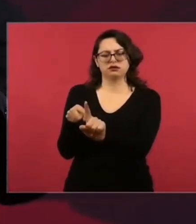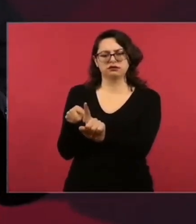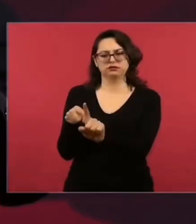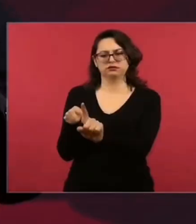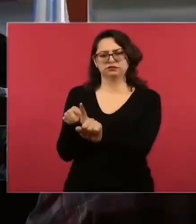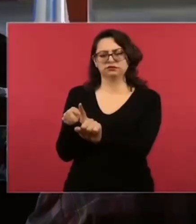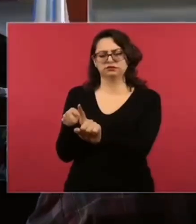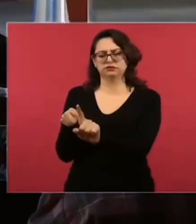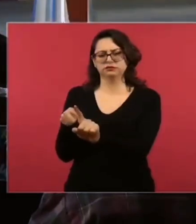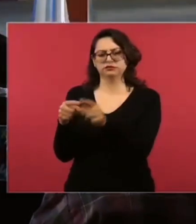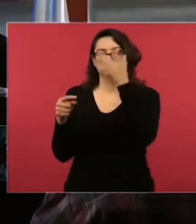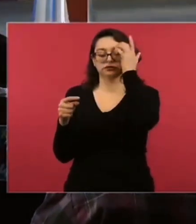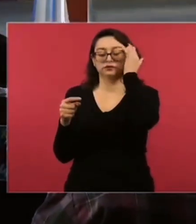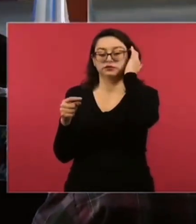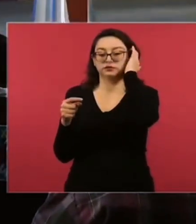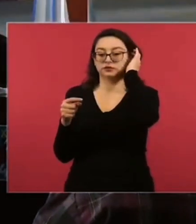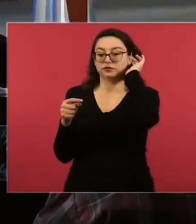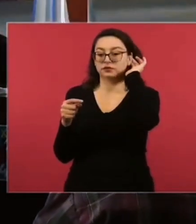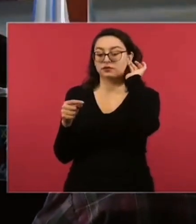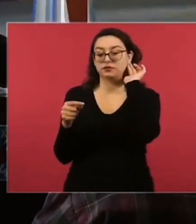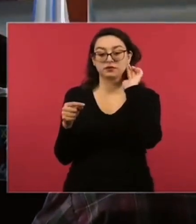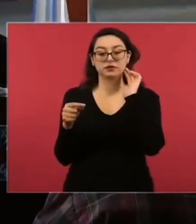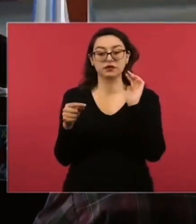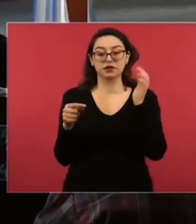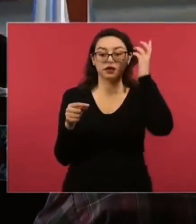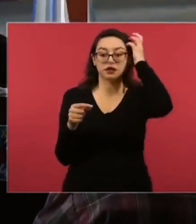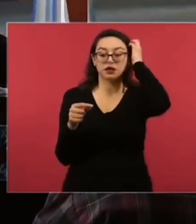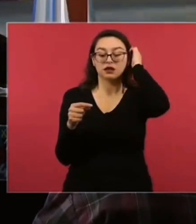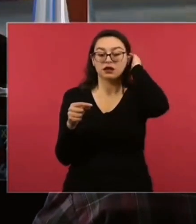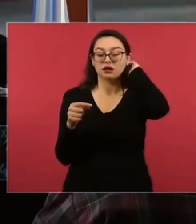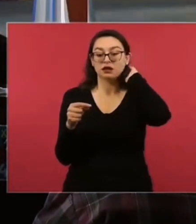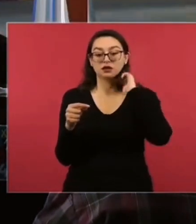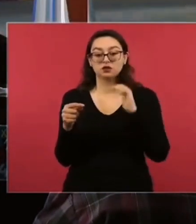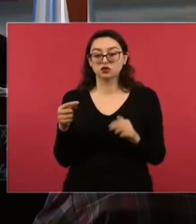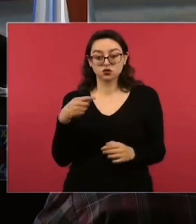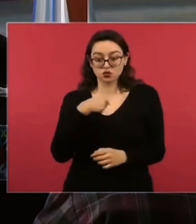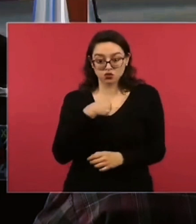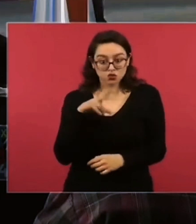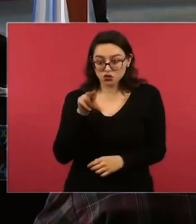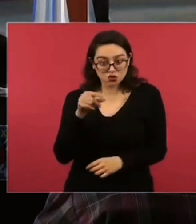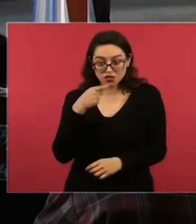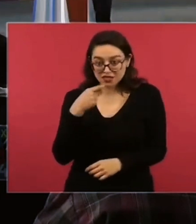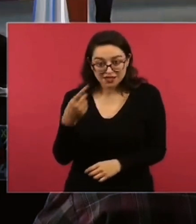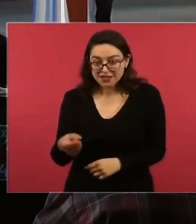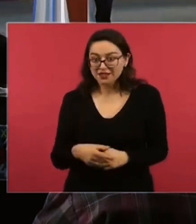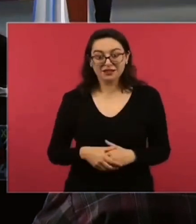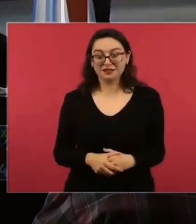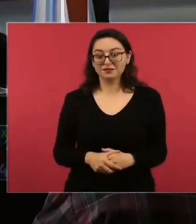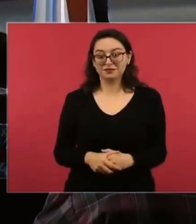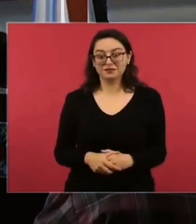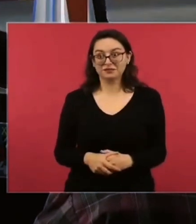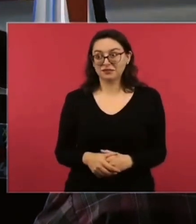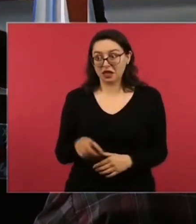acomodar esto, cuando yo dije esto, que está a la derecha.